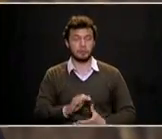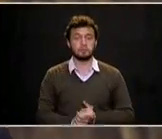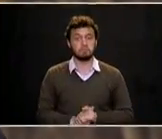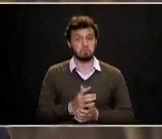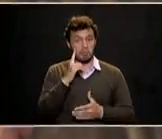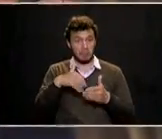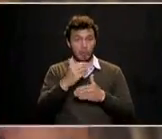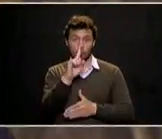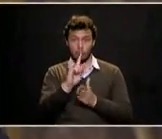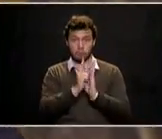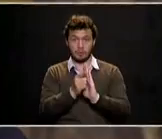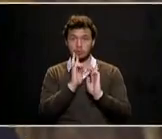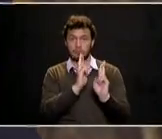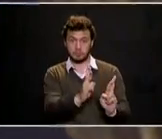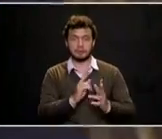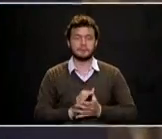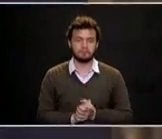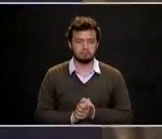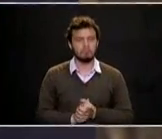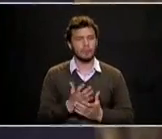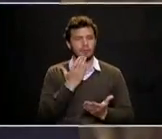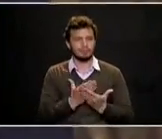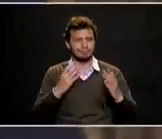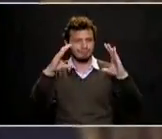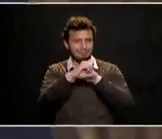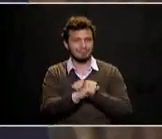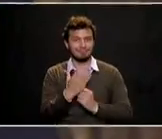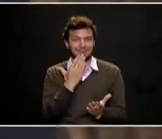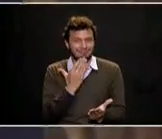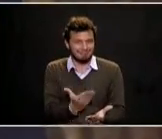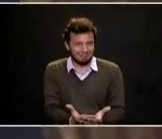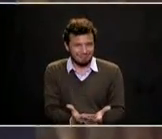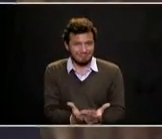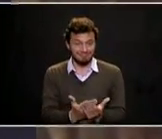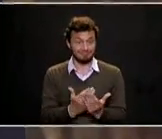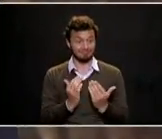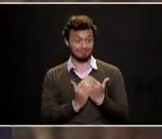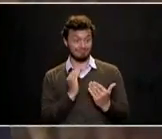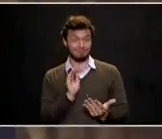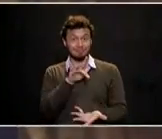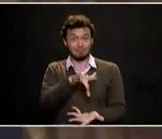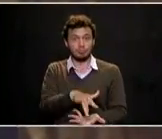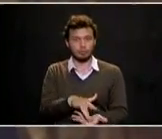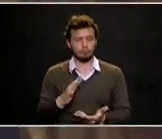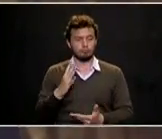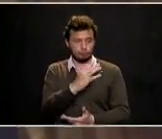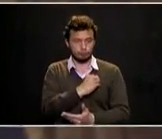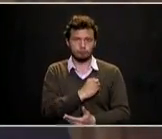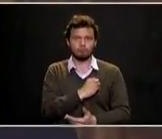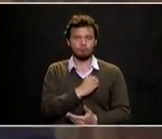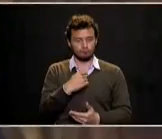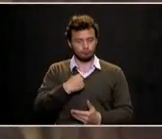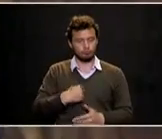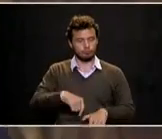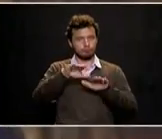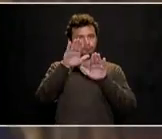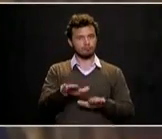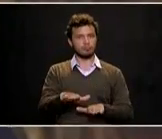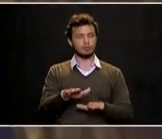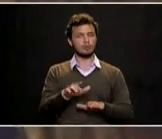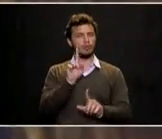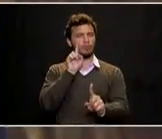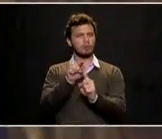noches, muchas gracias por esta invitación. Nosotros somos el candidato de la seguridad, pero también el candidato